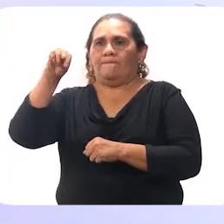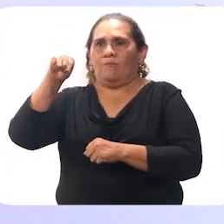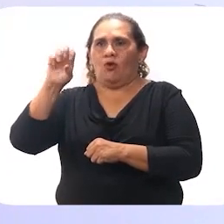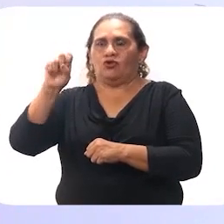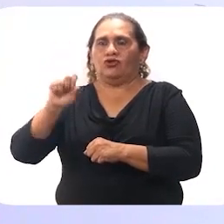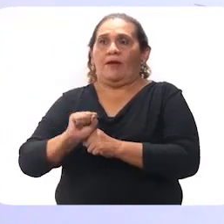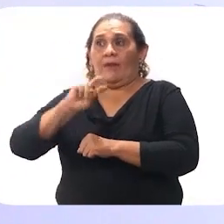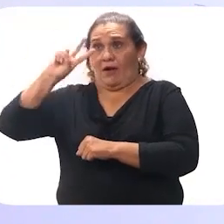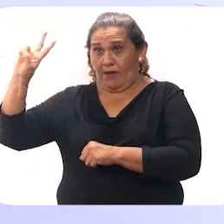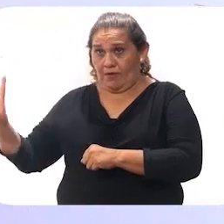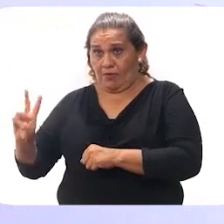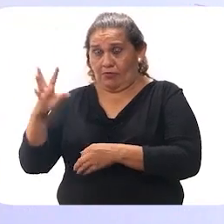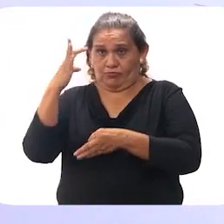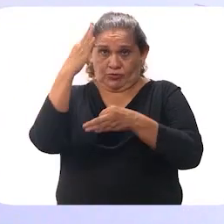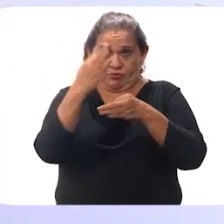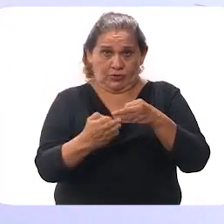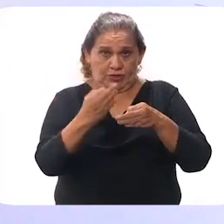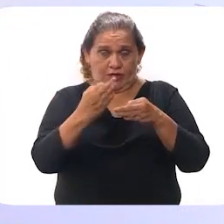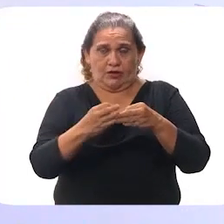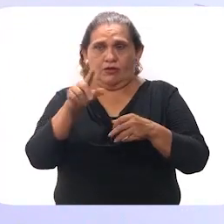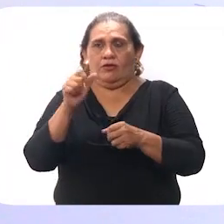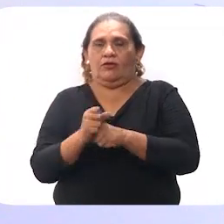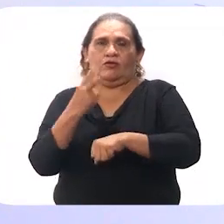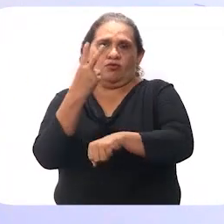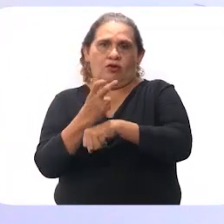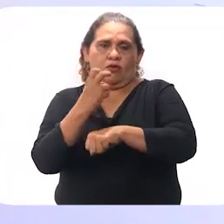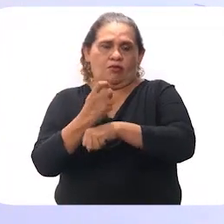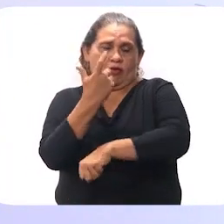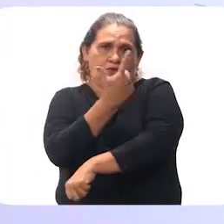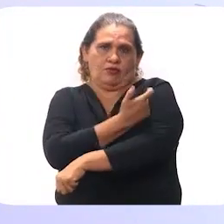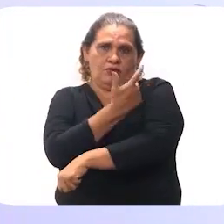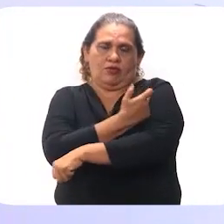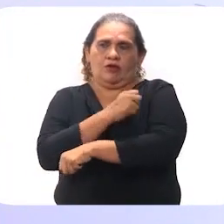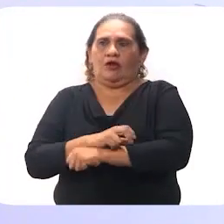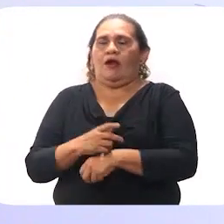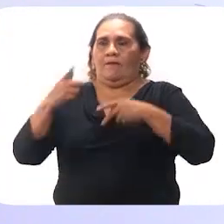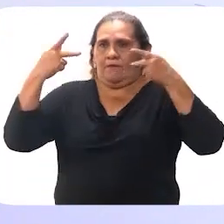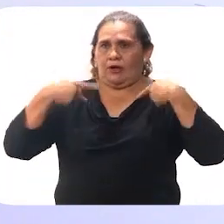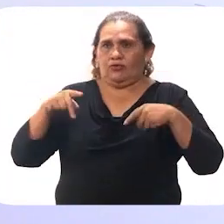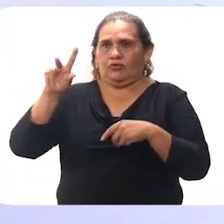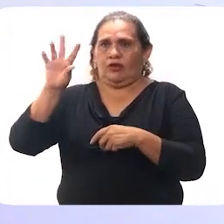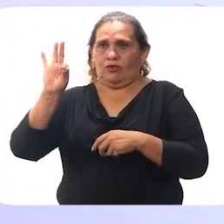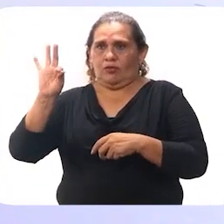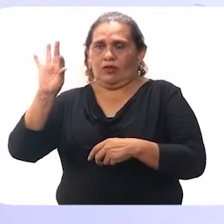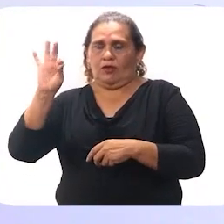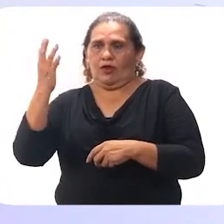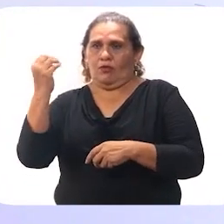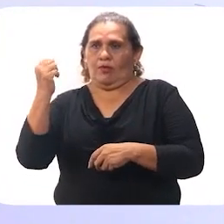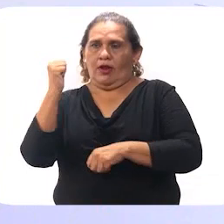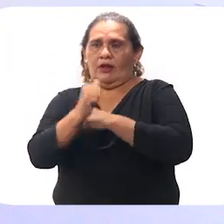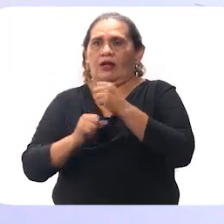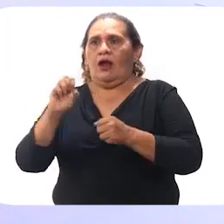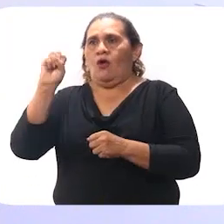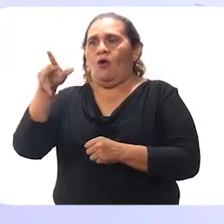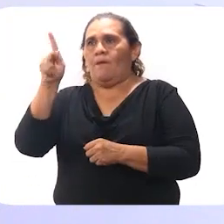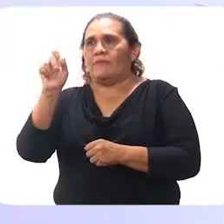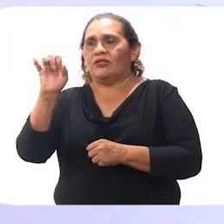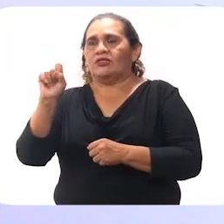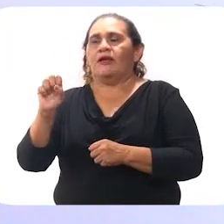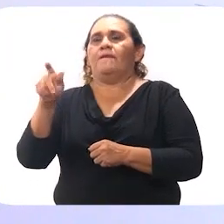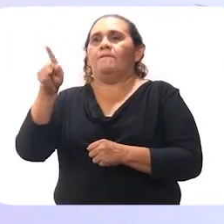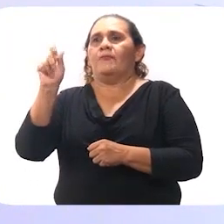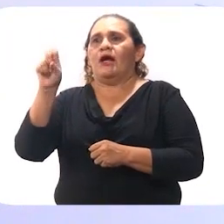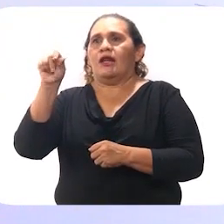viernes 27 concluye este proceso con segundas dosis a personas de 40 a 49 años de Opichén,